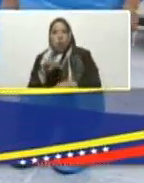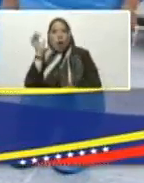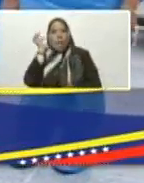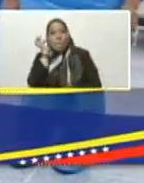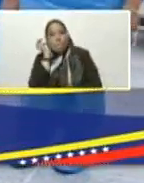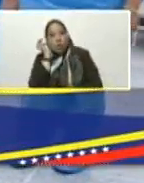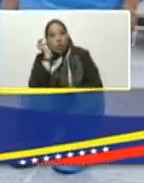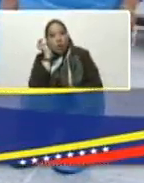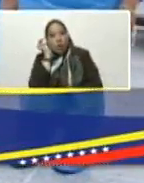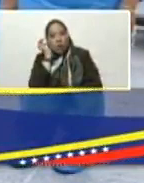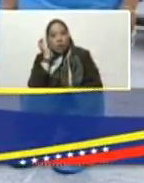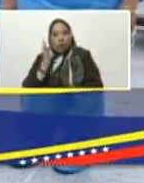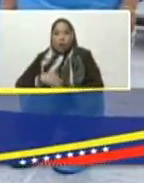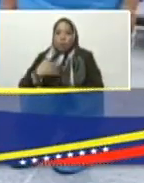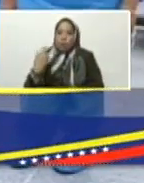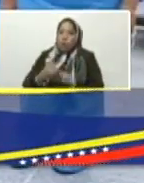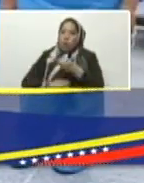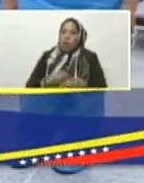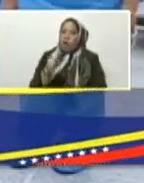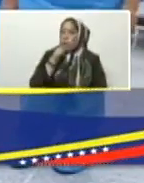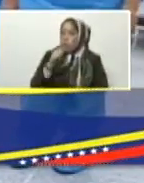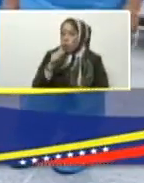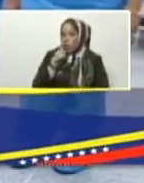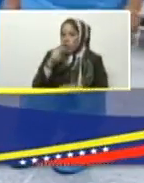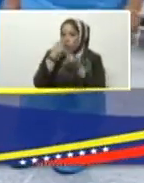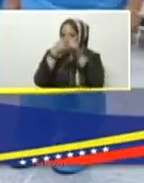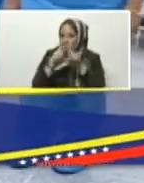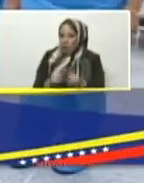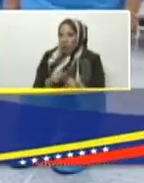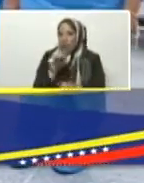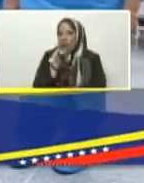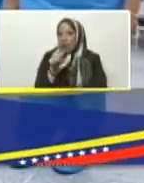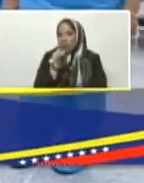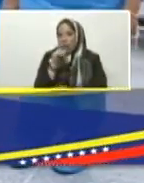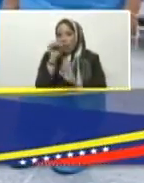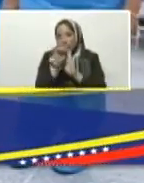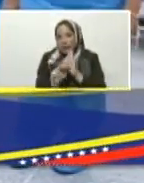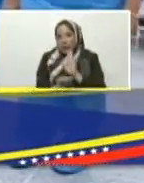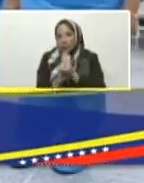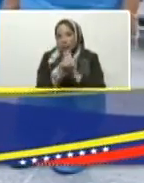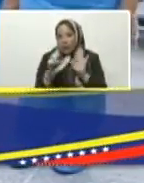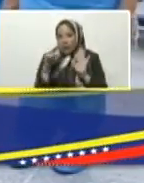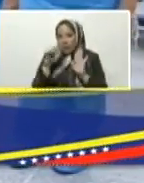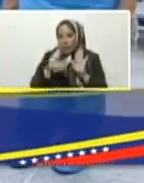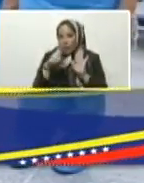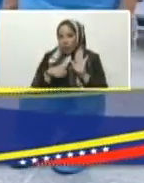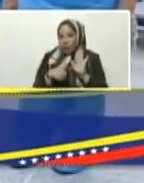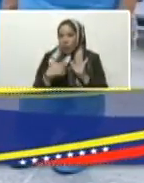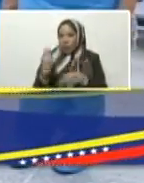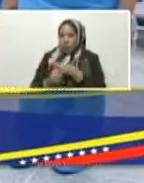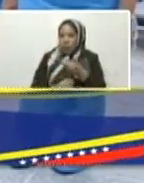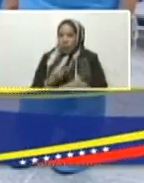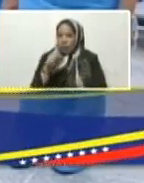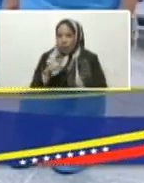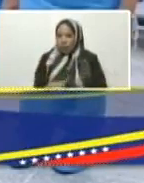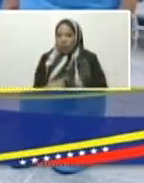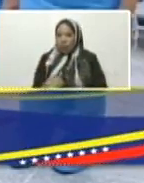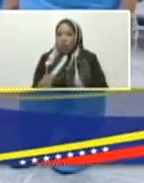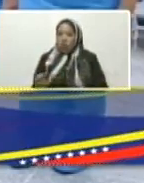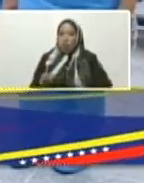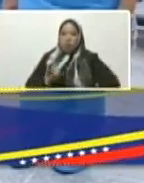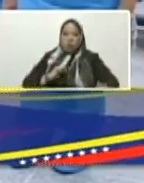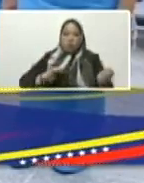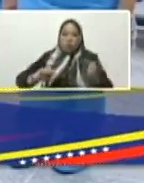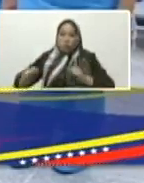Zoraima Fuentes para que dé unos datos importantes de todas las intervenciones quirúrgicas que llevamos a cabo y la morbilidad, es decir,